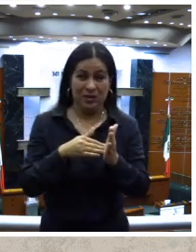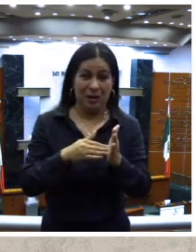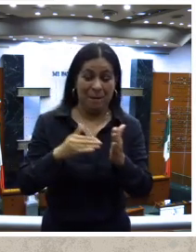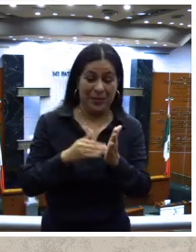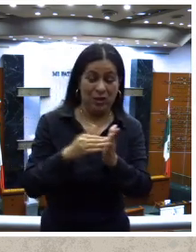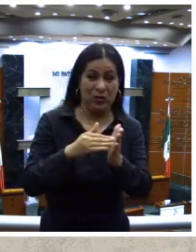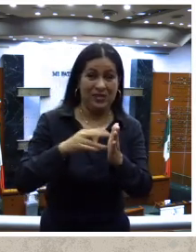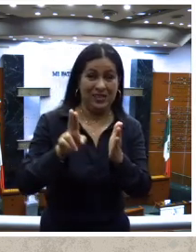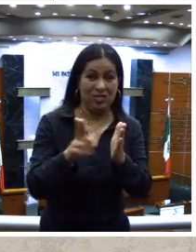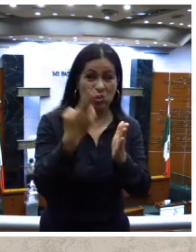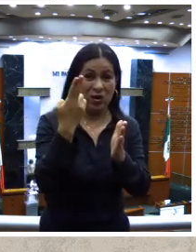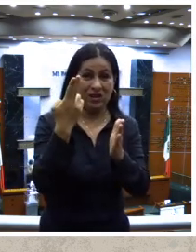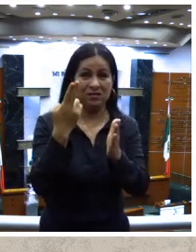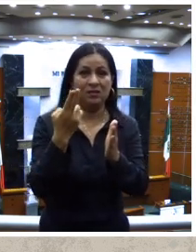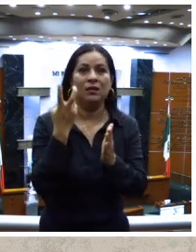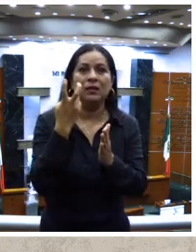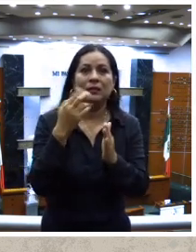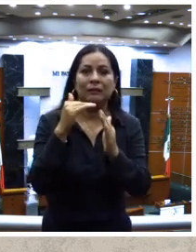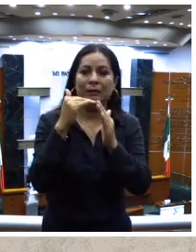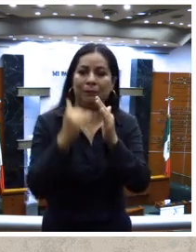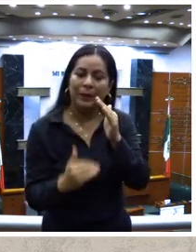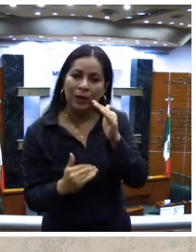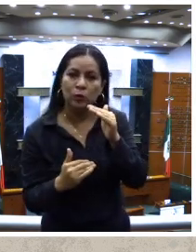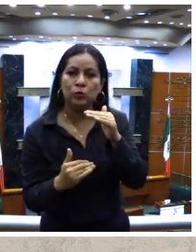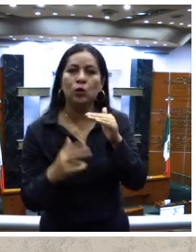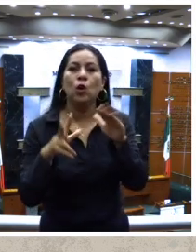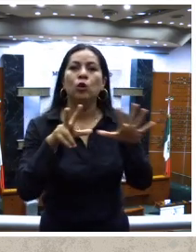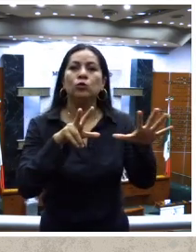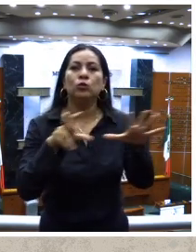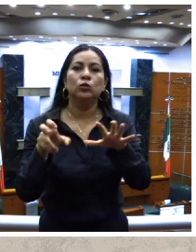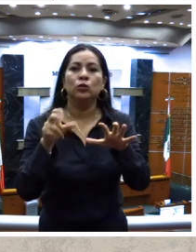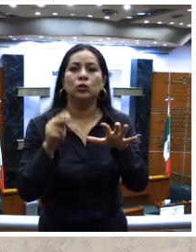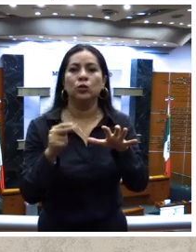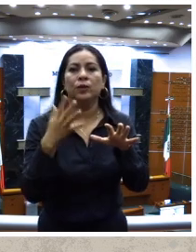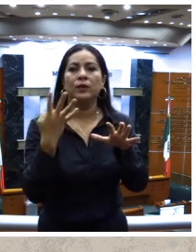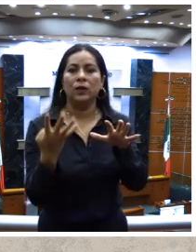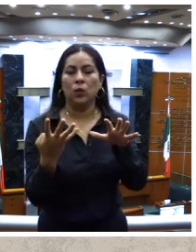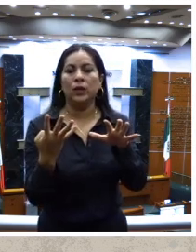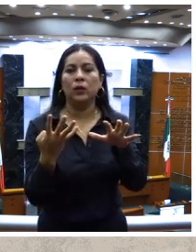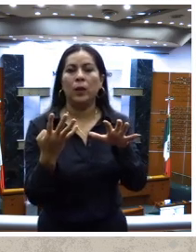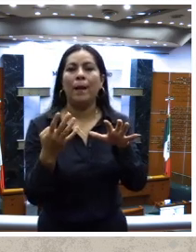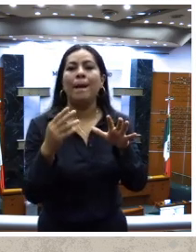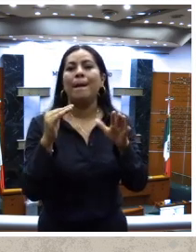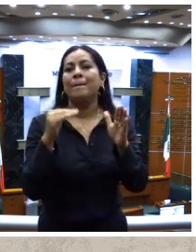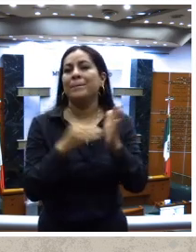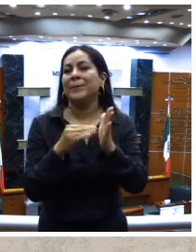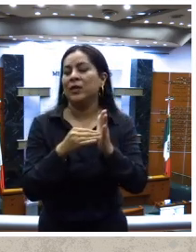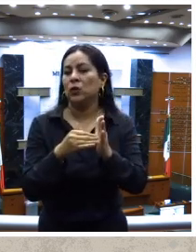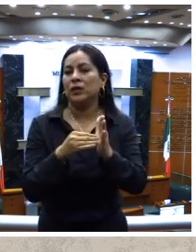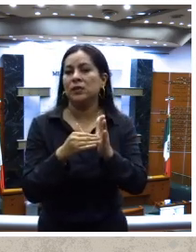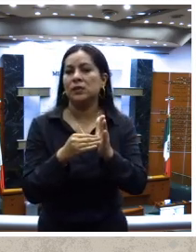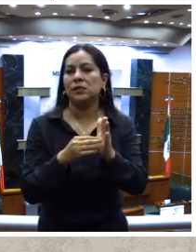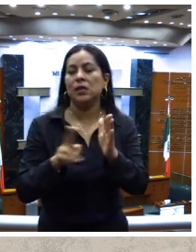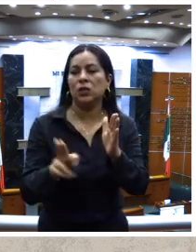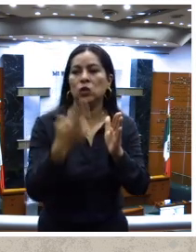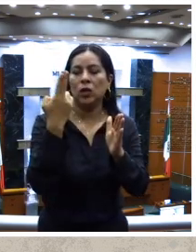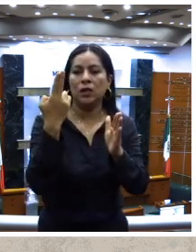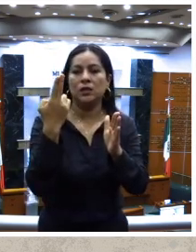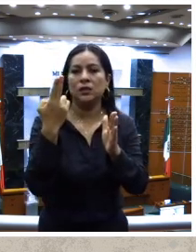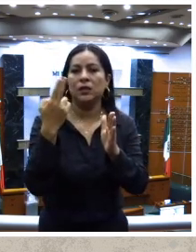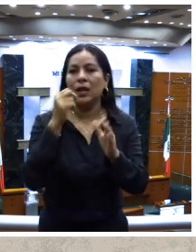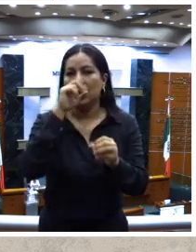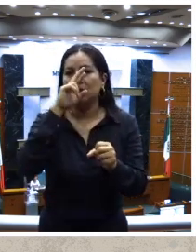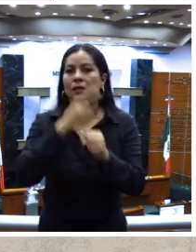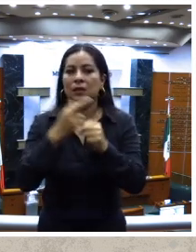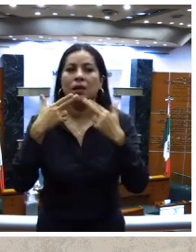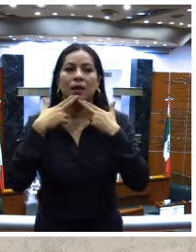dólares. A esto hay que restarle los 894 mil millones de dólares que la